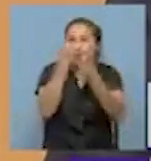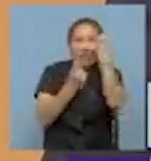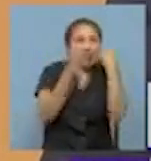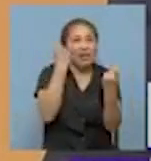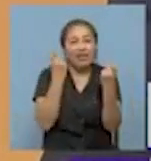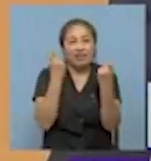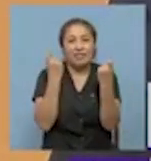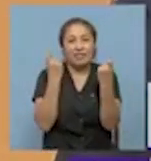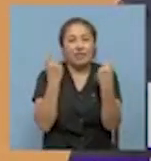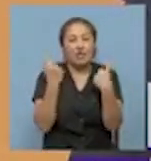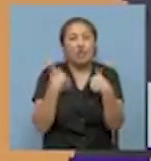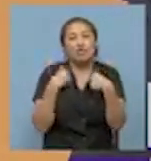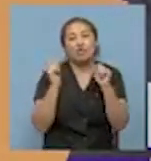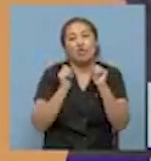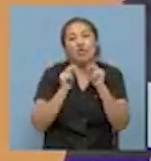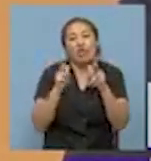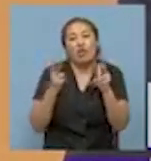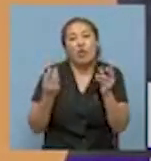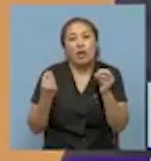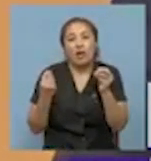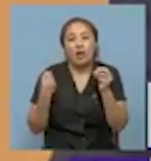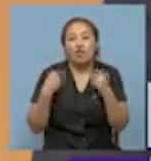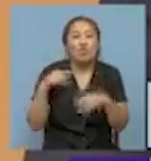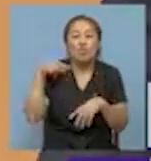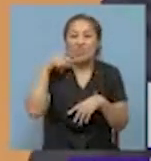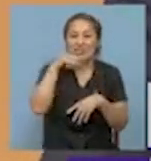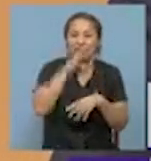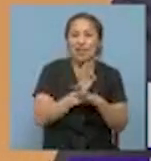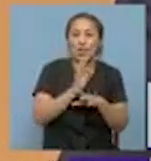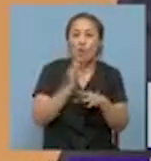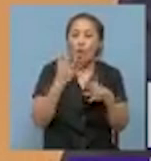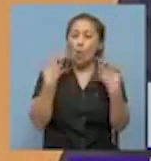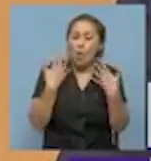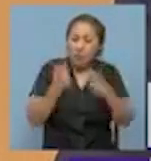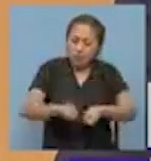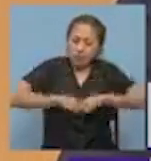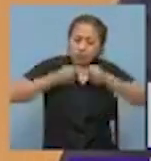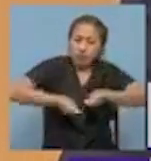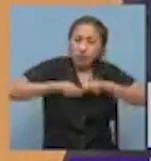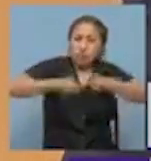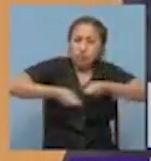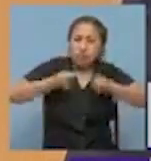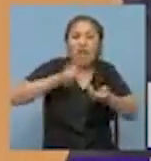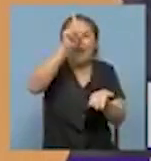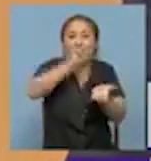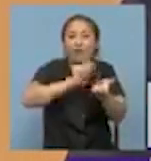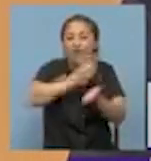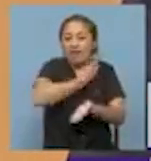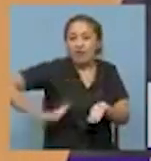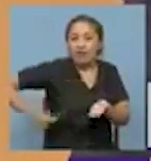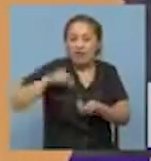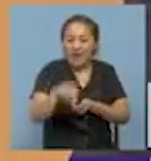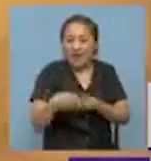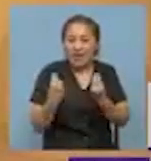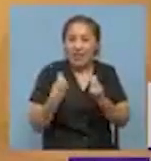yo lo que digo mariana es yo no entiendo cuánta energía que están poniendo los legisladores de la nación que